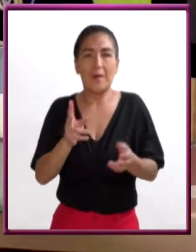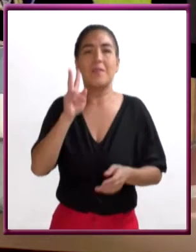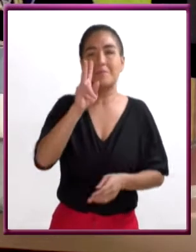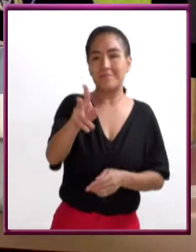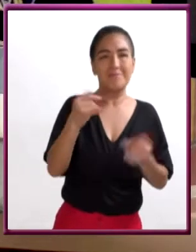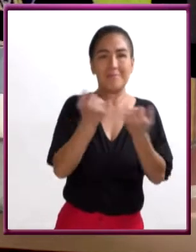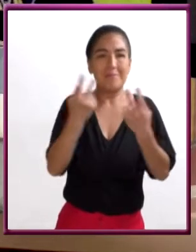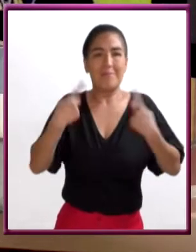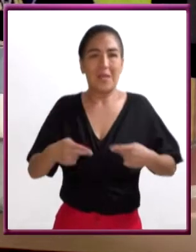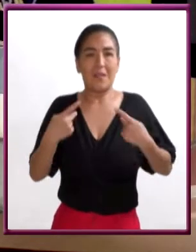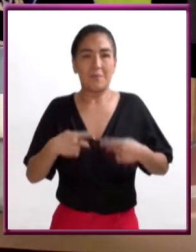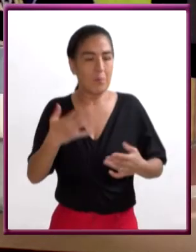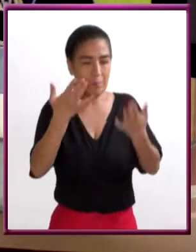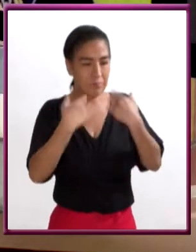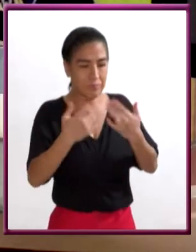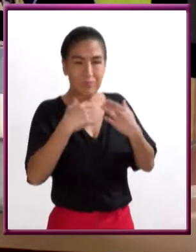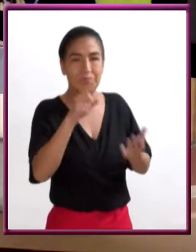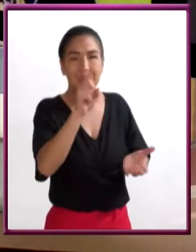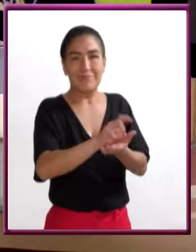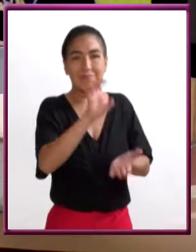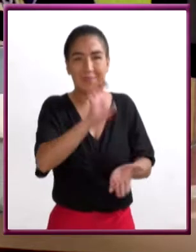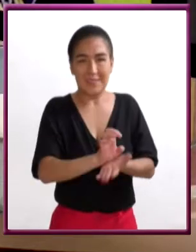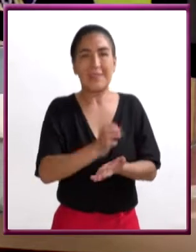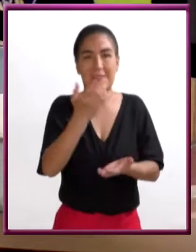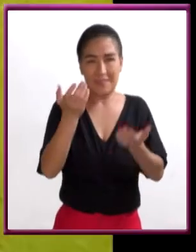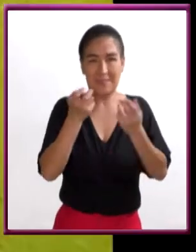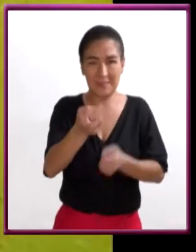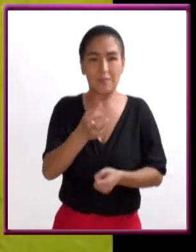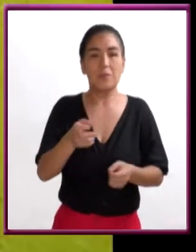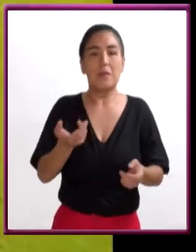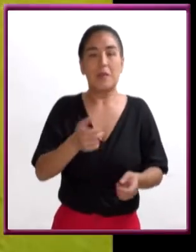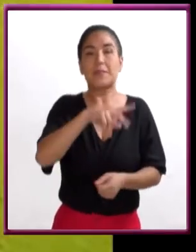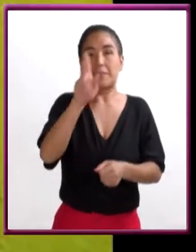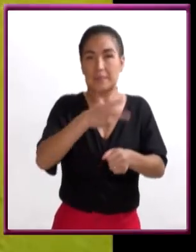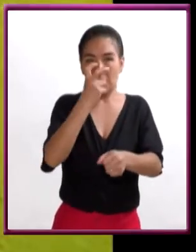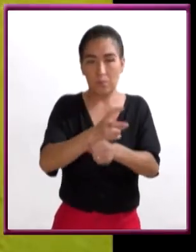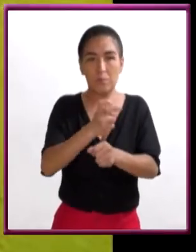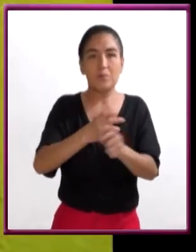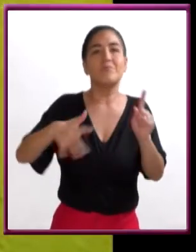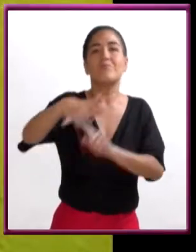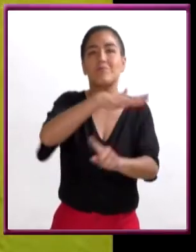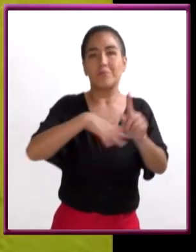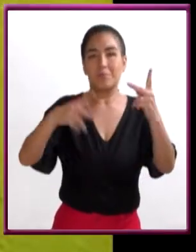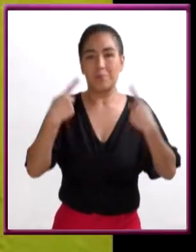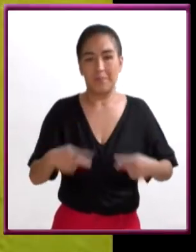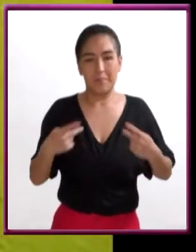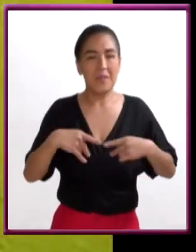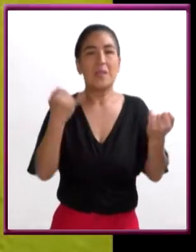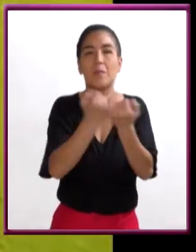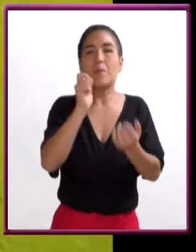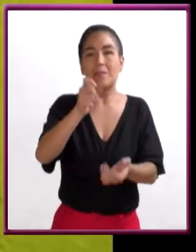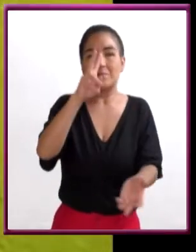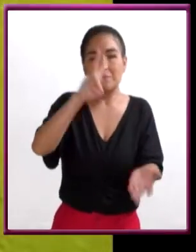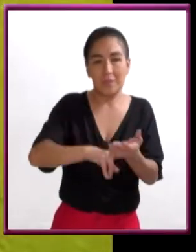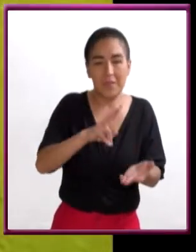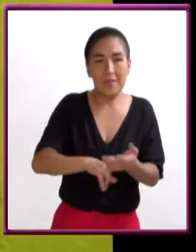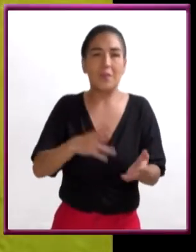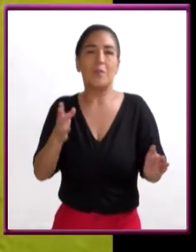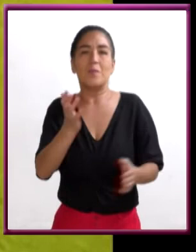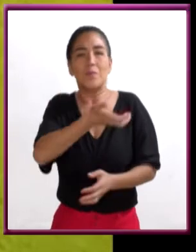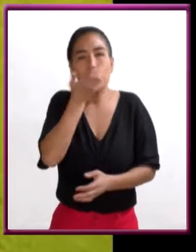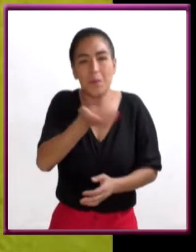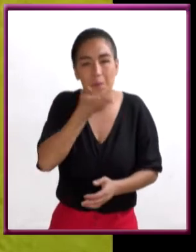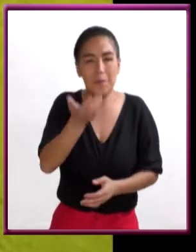percibir igual que las personas que no tienen esta capacidad. El segundo aspecto es social, que incluye los valores,